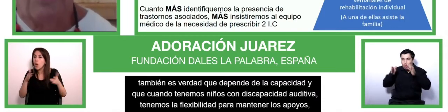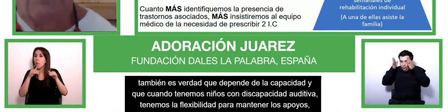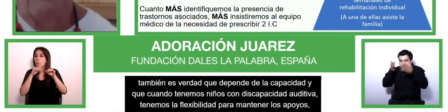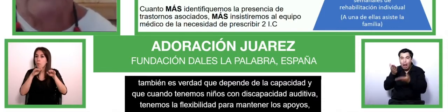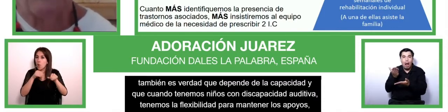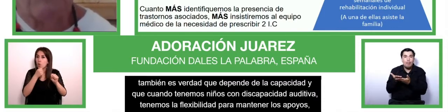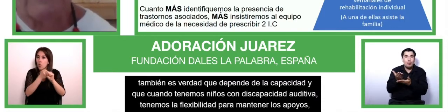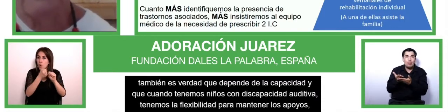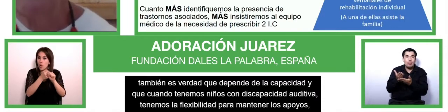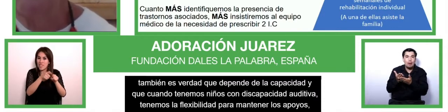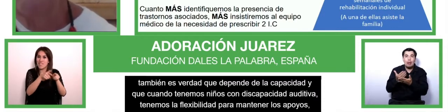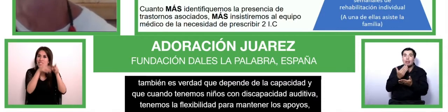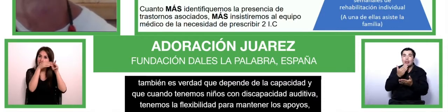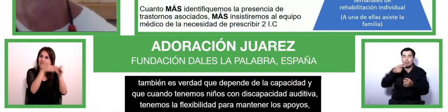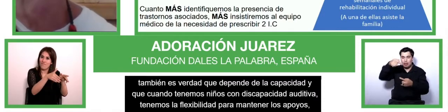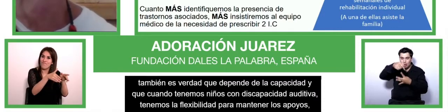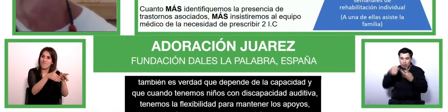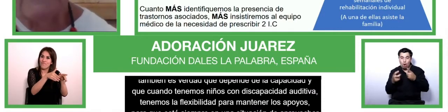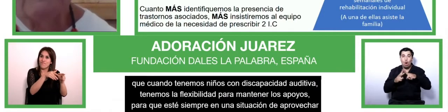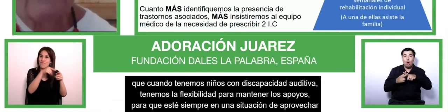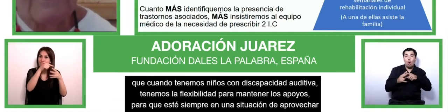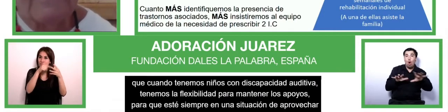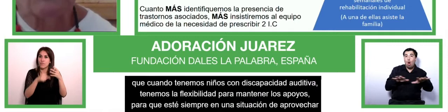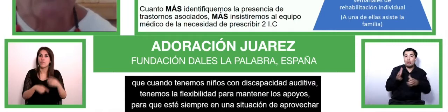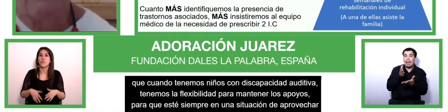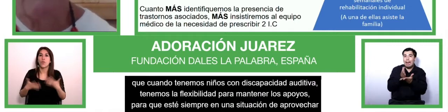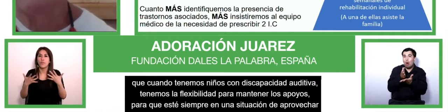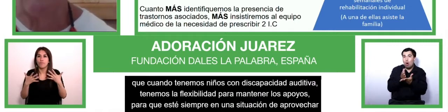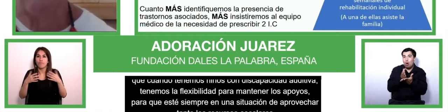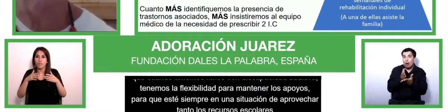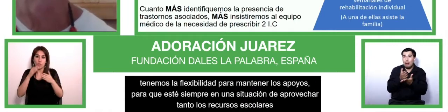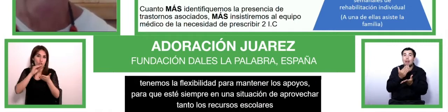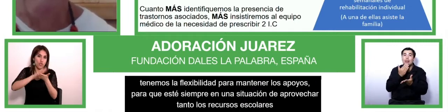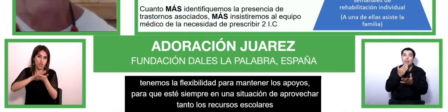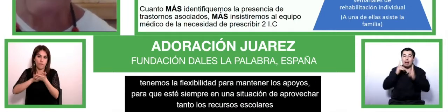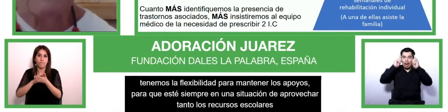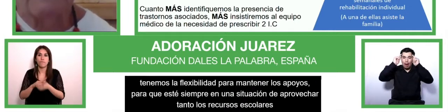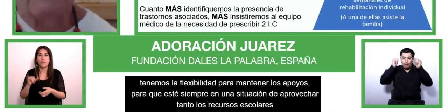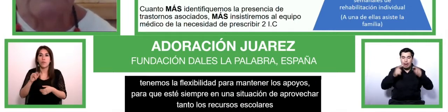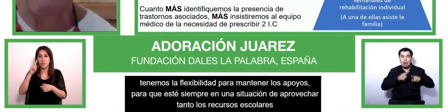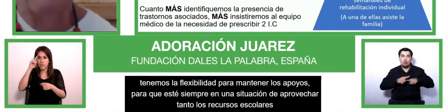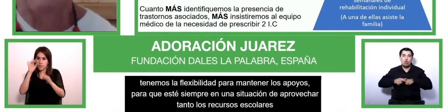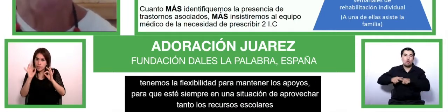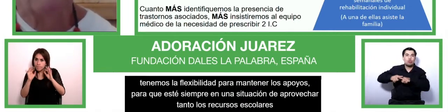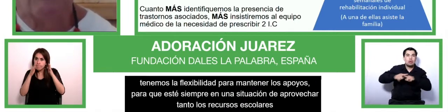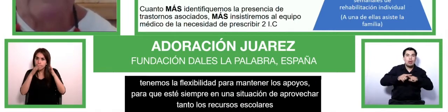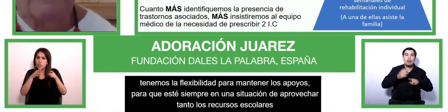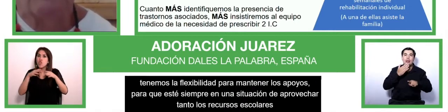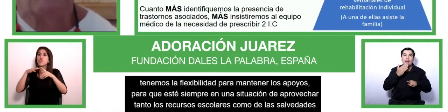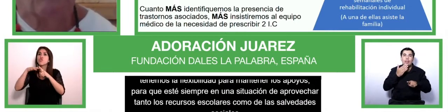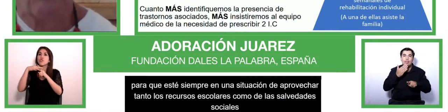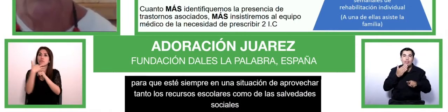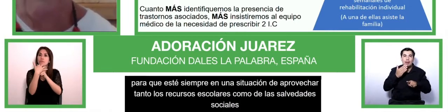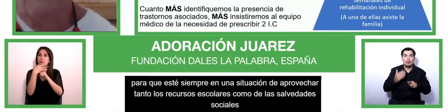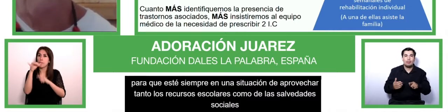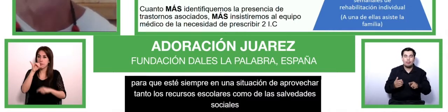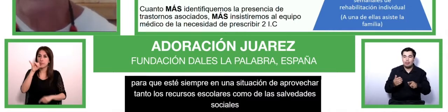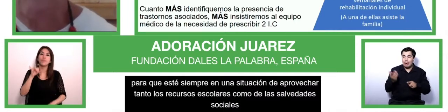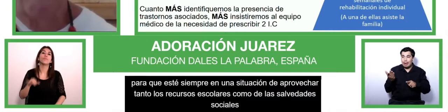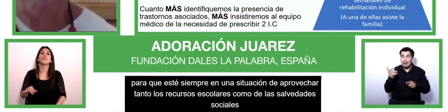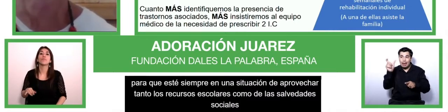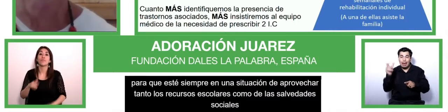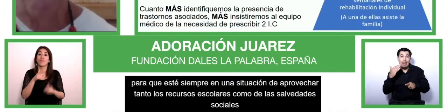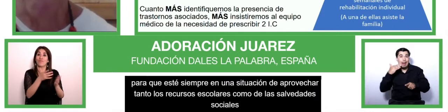recursos escolares como las habilidades sociales, como el estar incluido en el entorno. Si